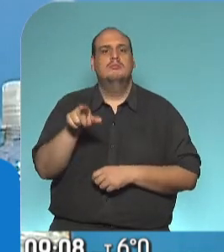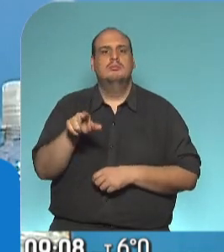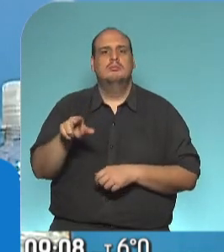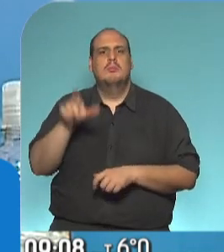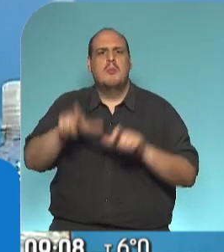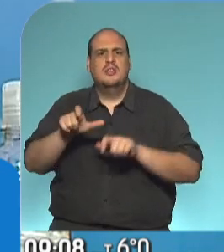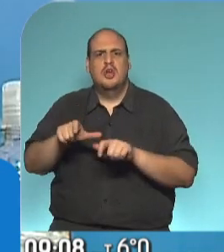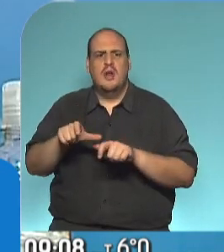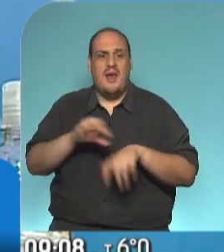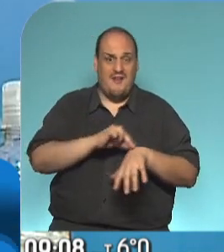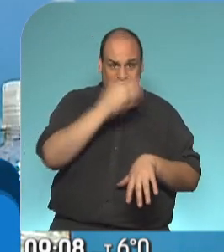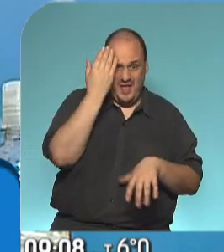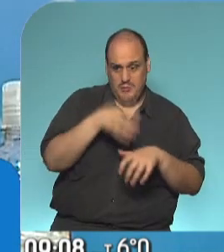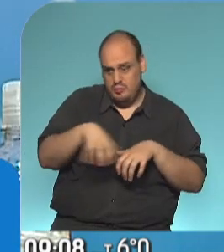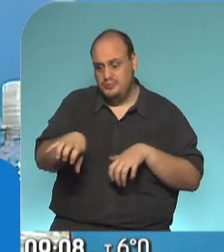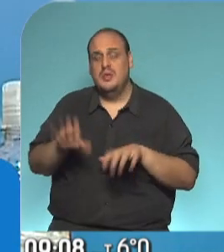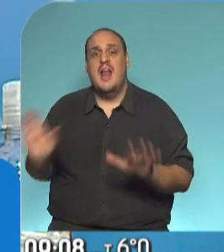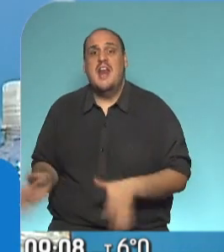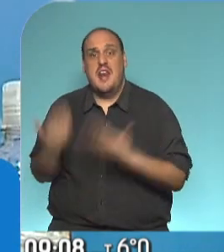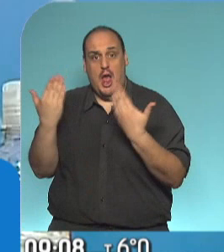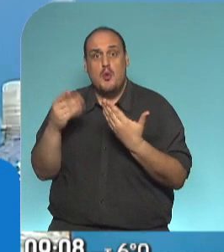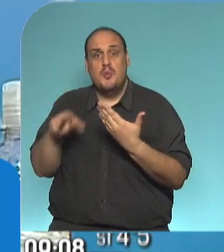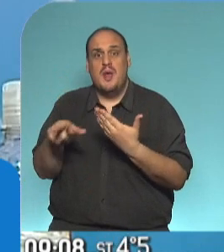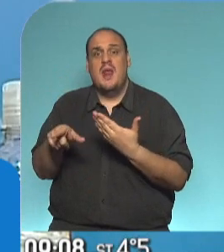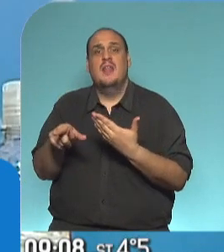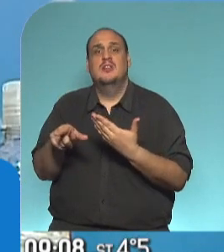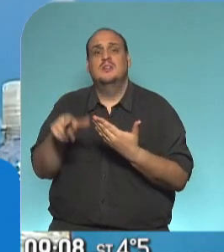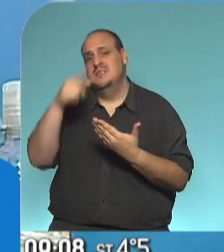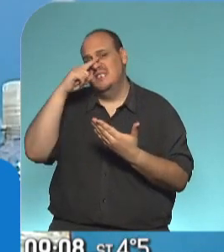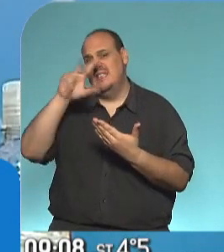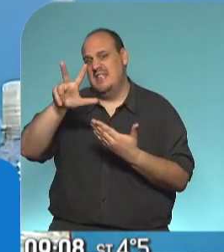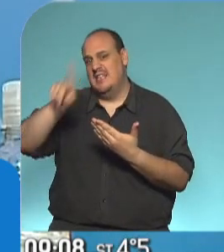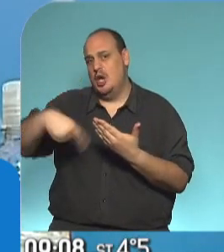de recuperados respecto al total de casos confirmados del